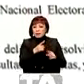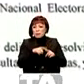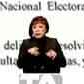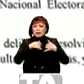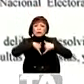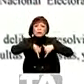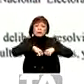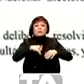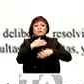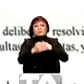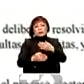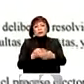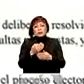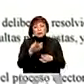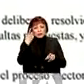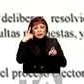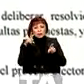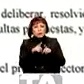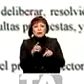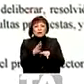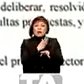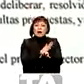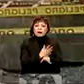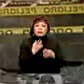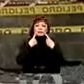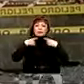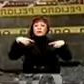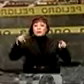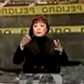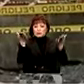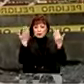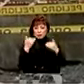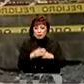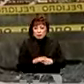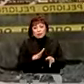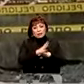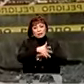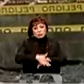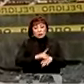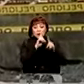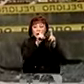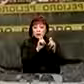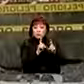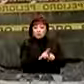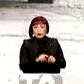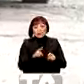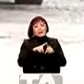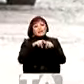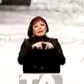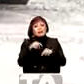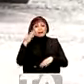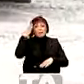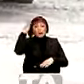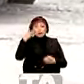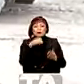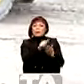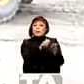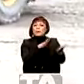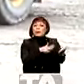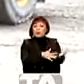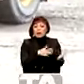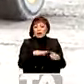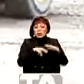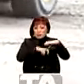del proceso de acuerdo a la respectiva convocatoria. De esta consulta dependerá el futuro del proyecto minero Loma Larga de la